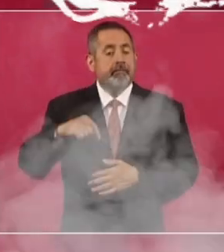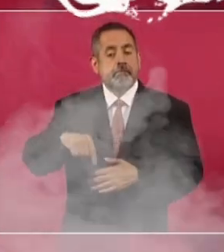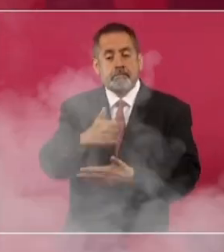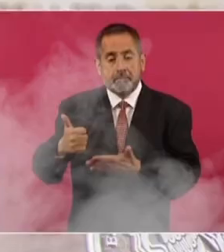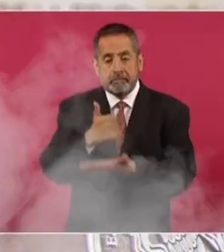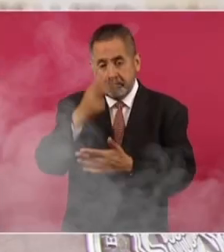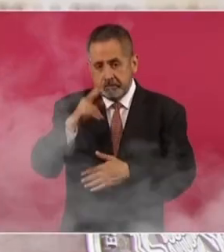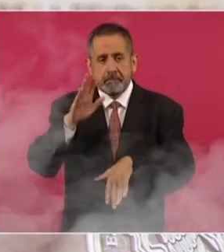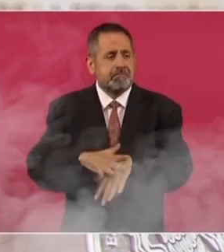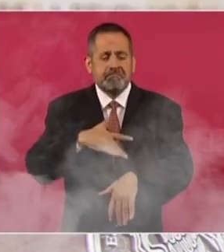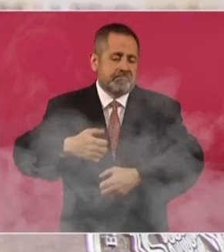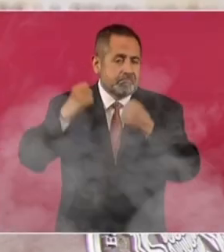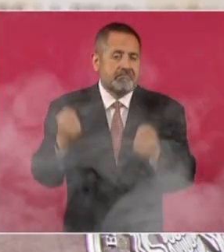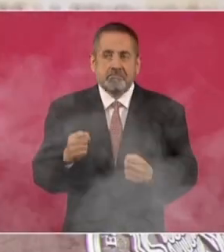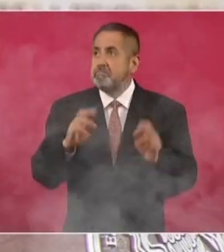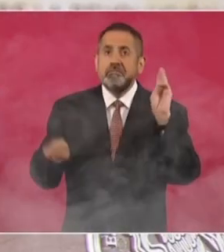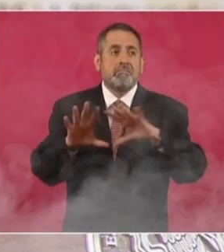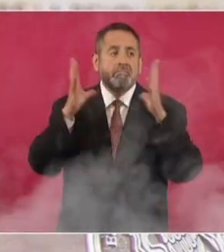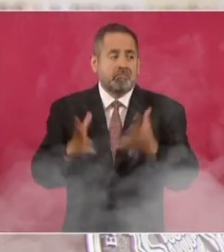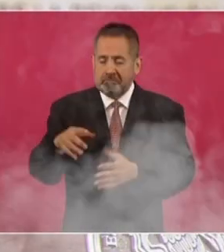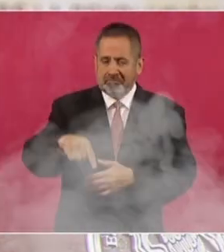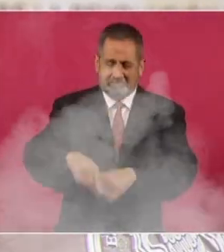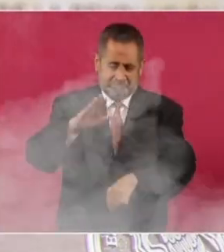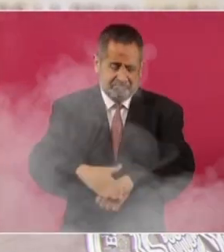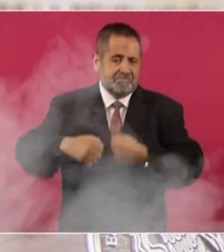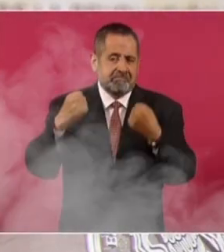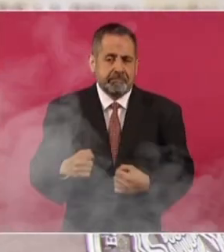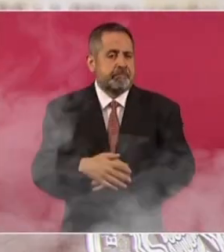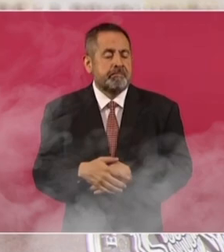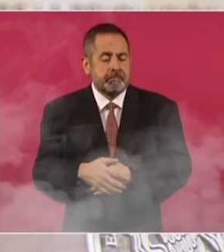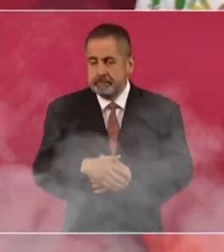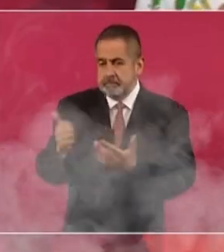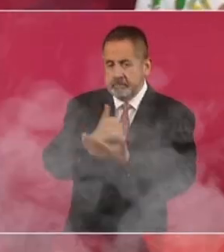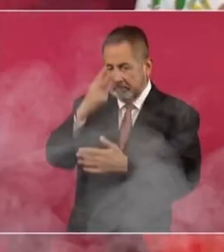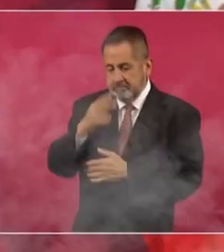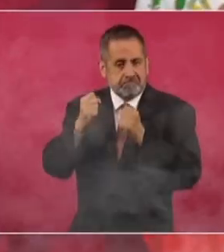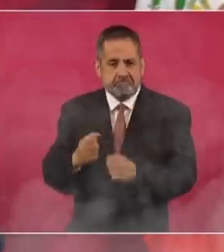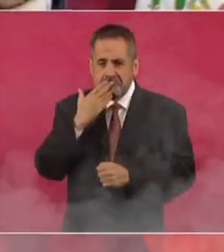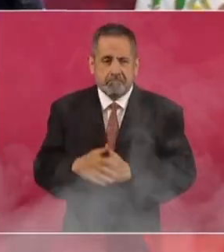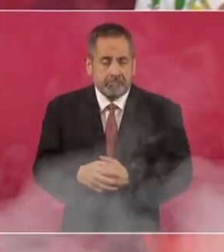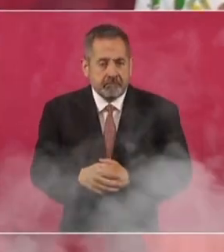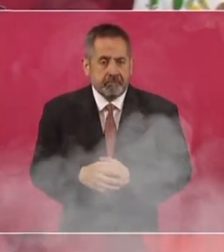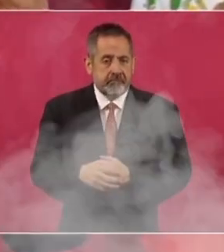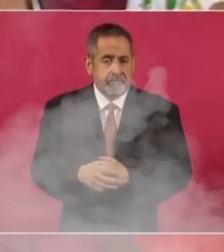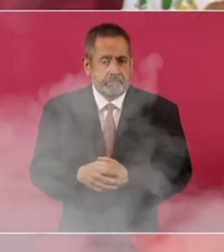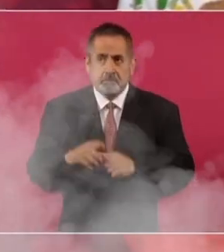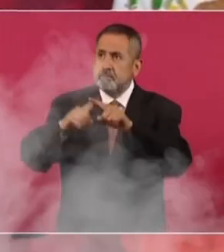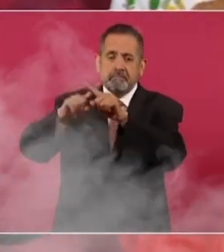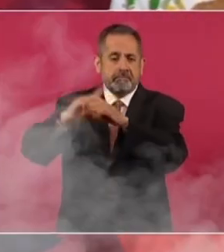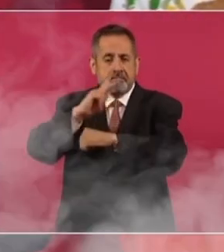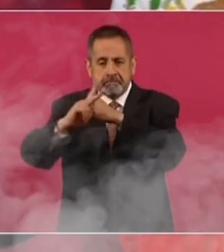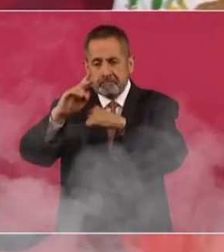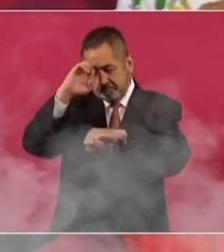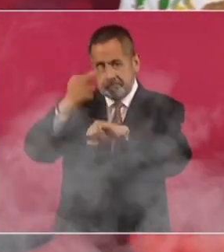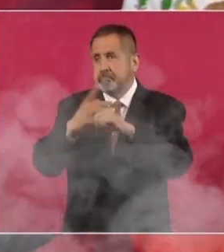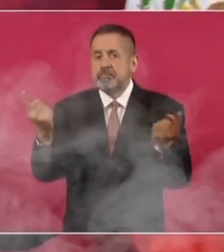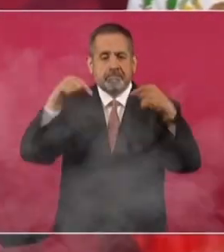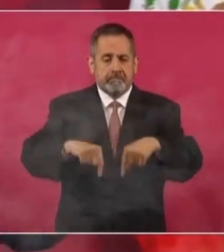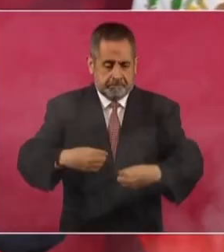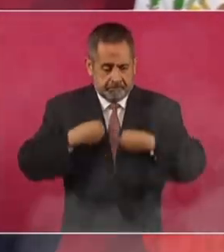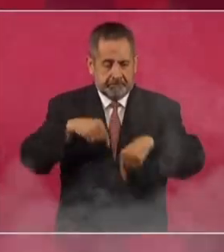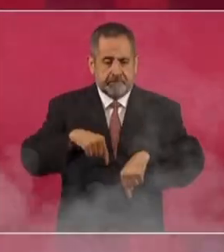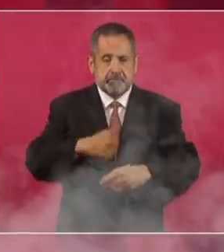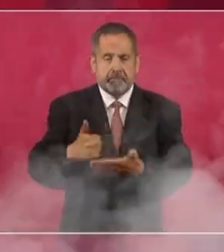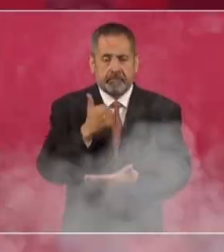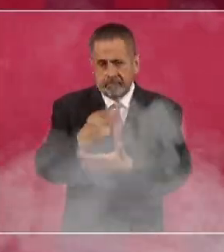Esta es una de las ciudades más seguras del mundo. La Ciudad de México. Vienen del extranjero a vivir en la Ciudad